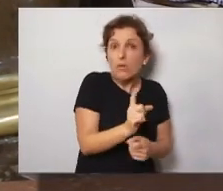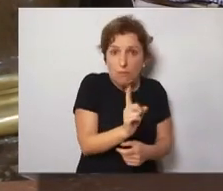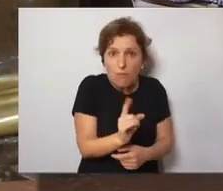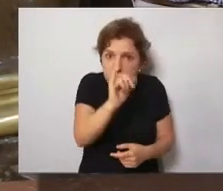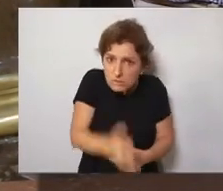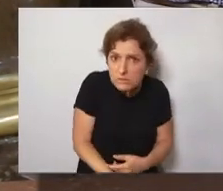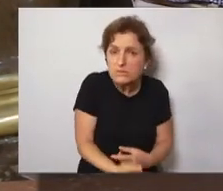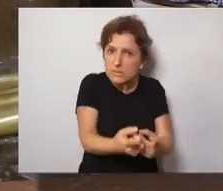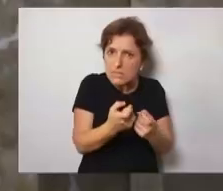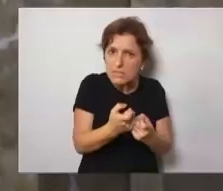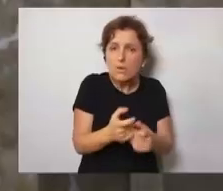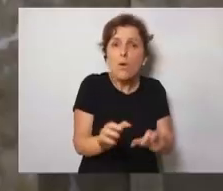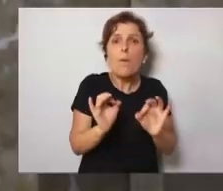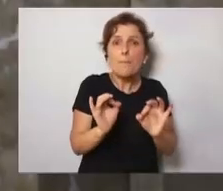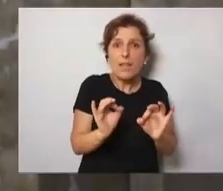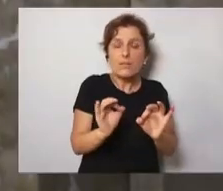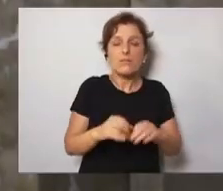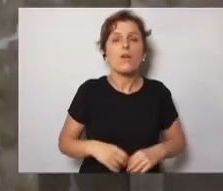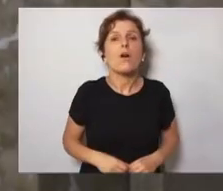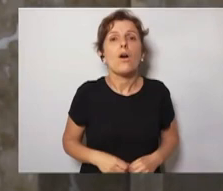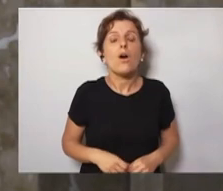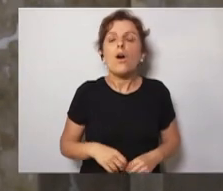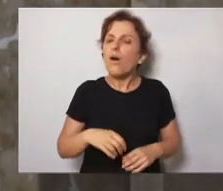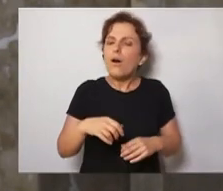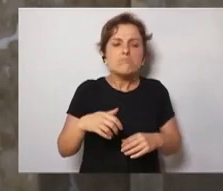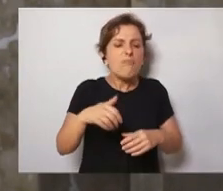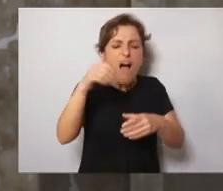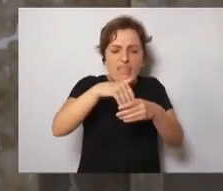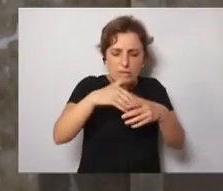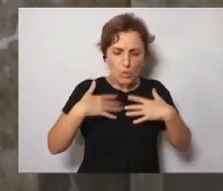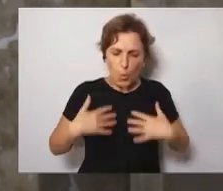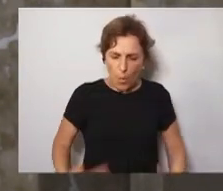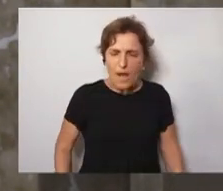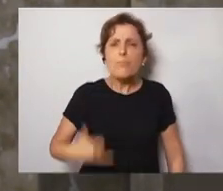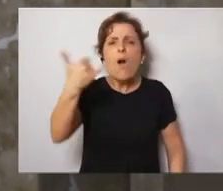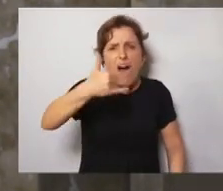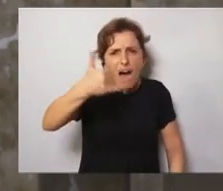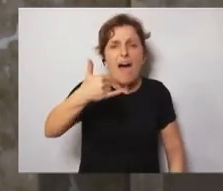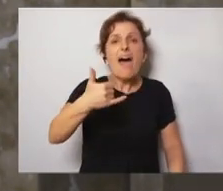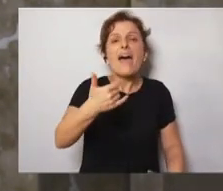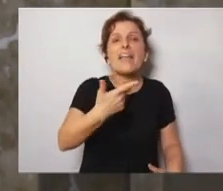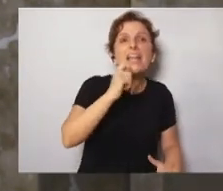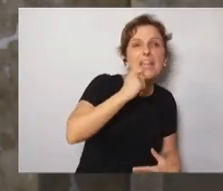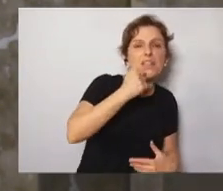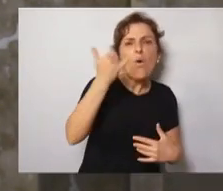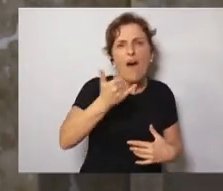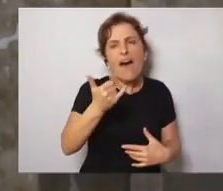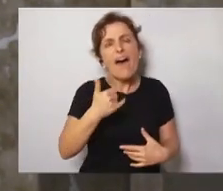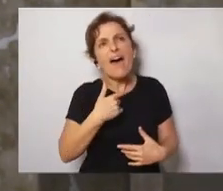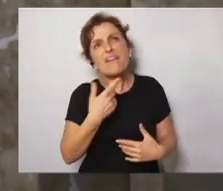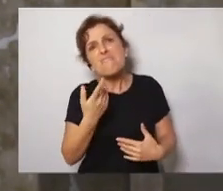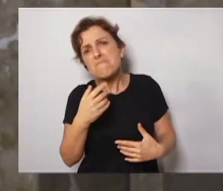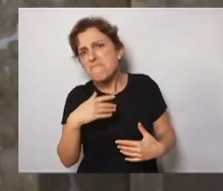decorosamente así nuestros miembros menos dignos son tratados con mayor respeto ya que los otros no necesitan